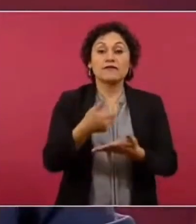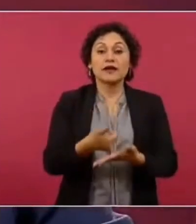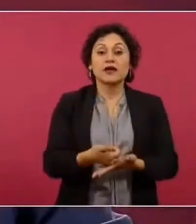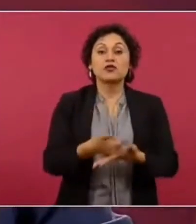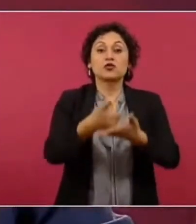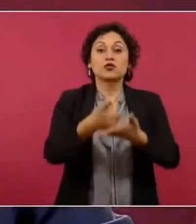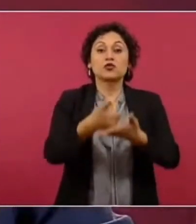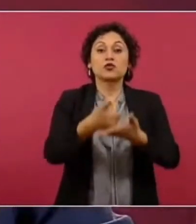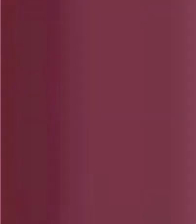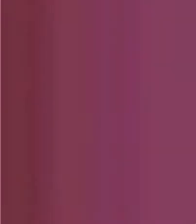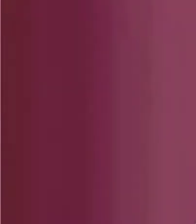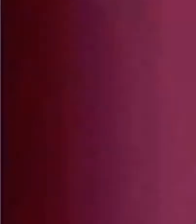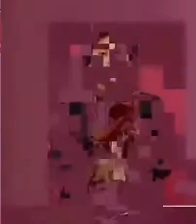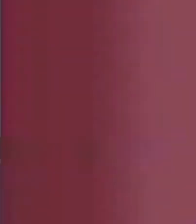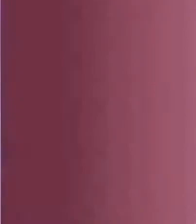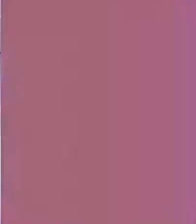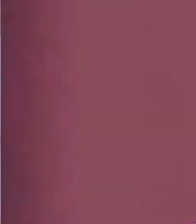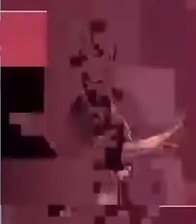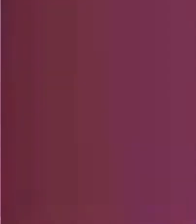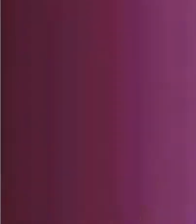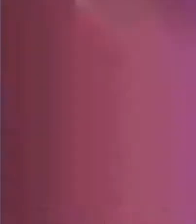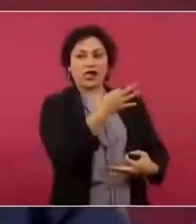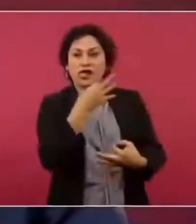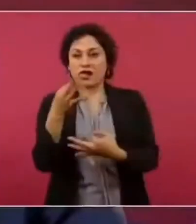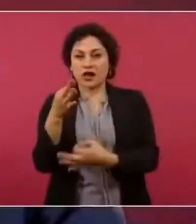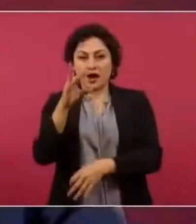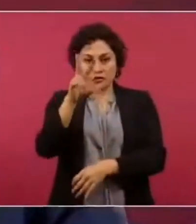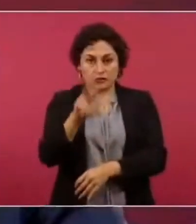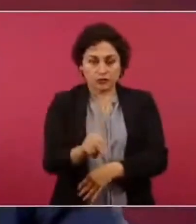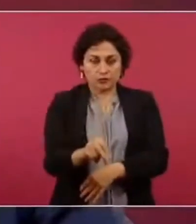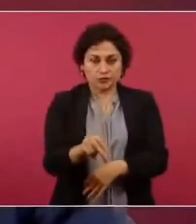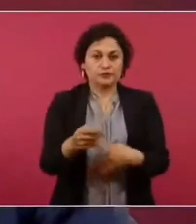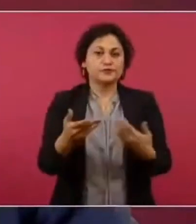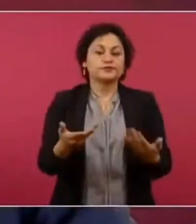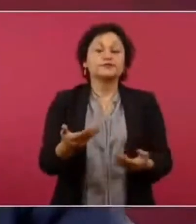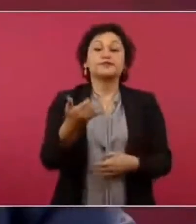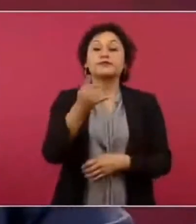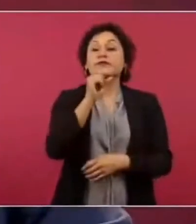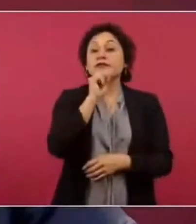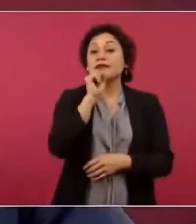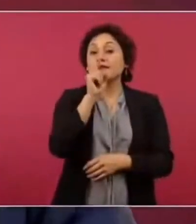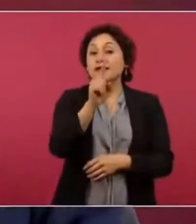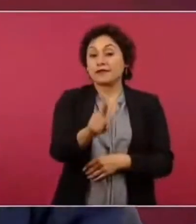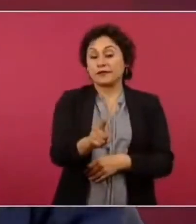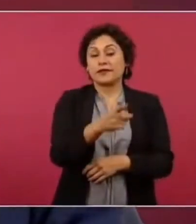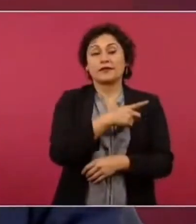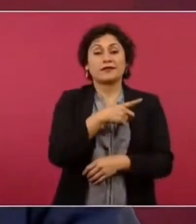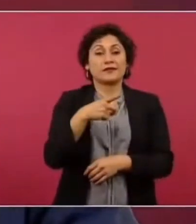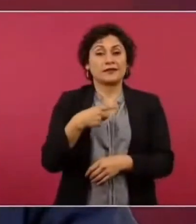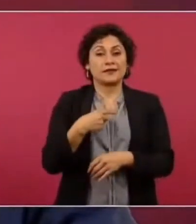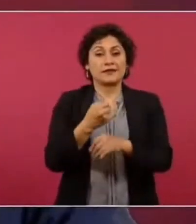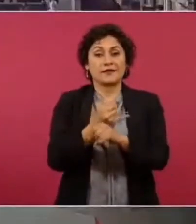droga y que también se informe,